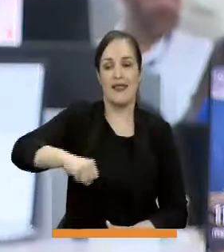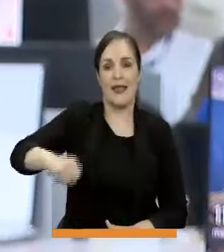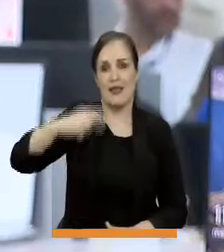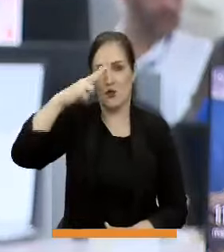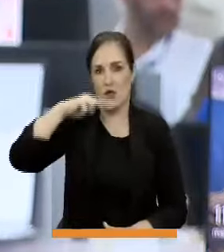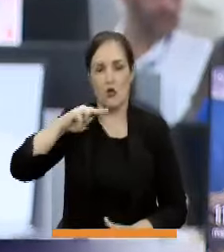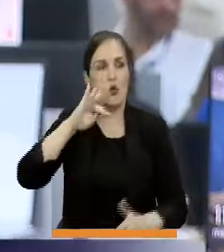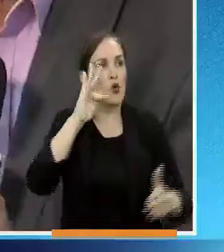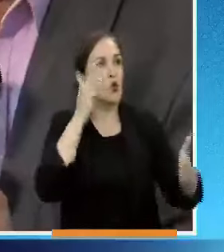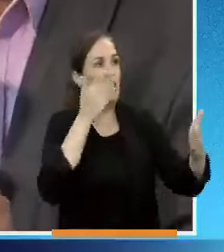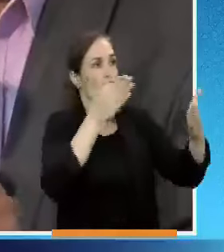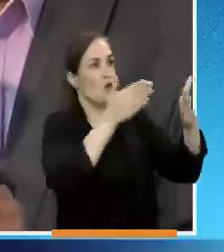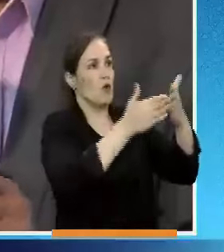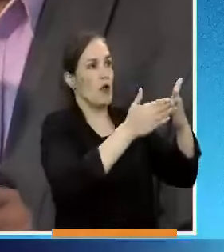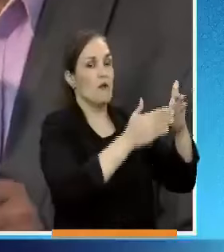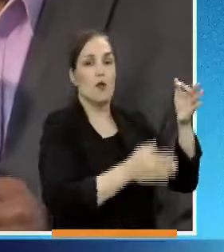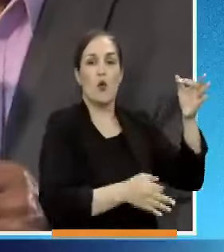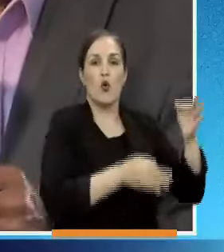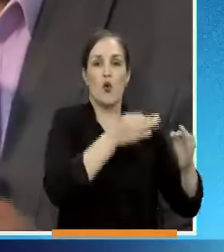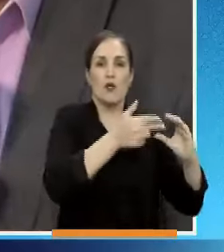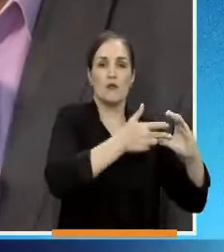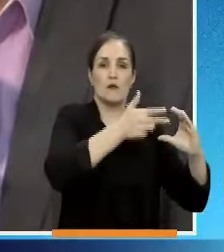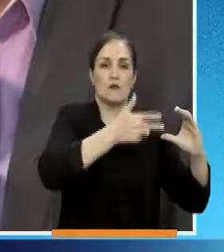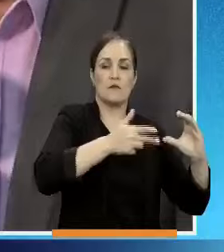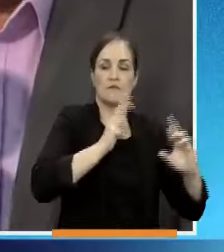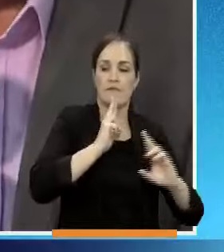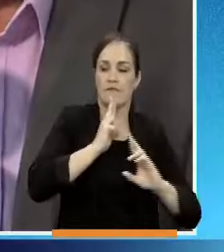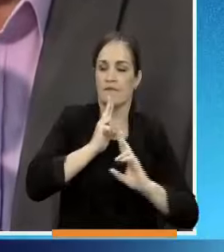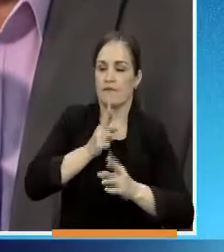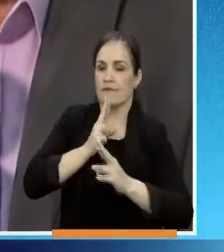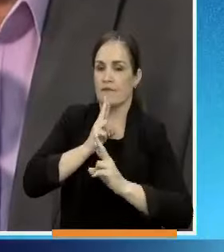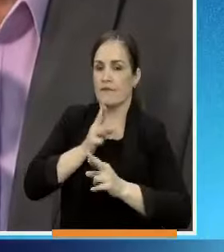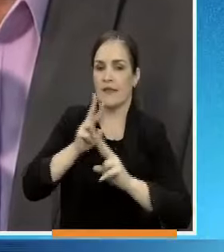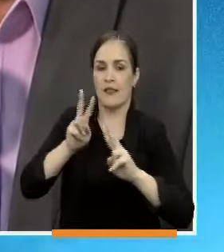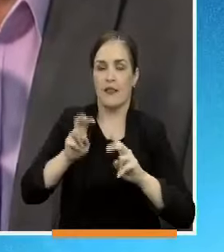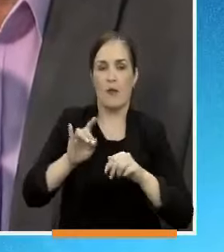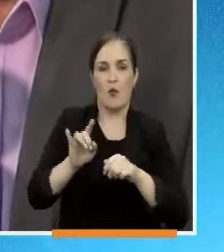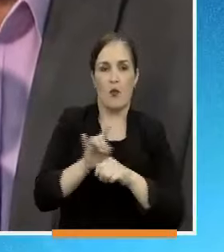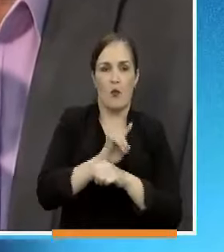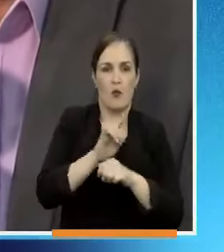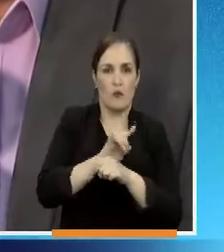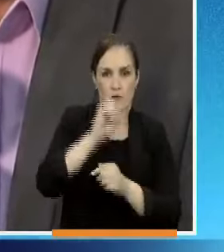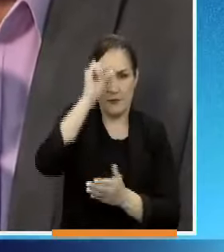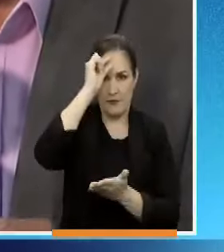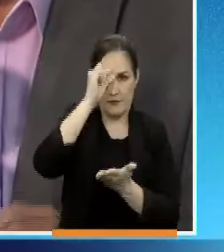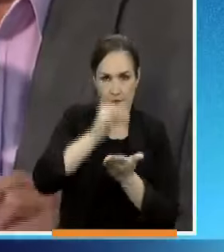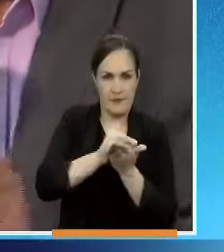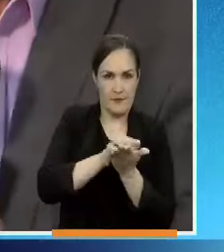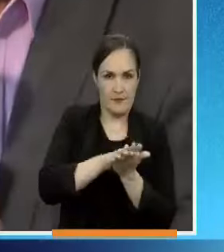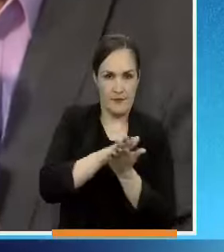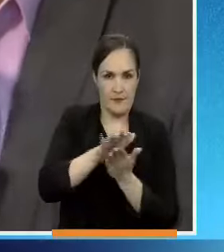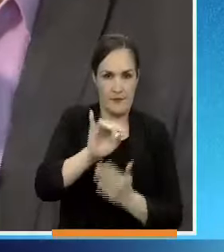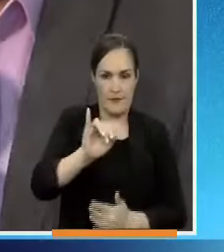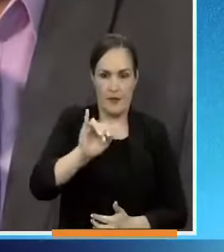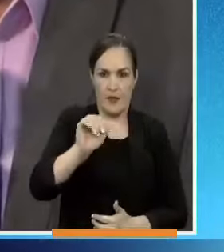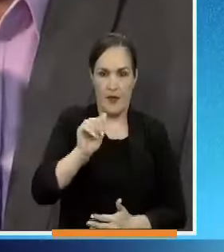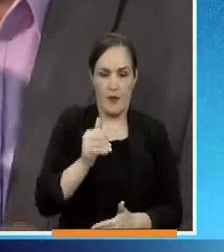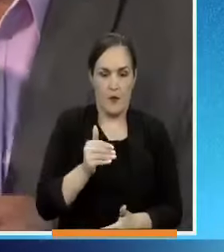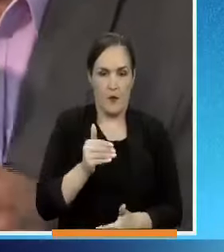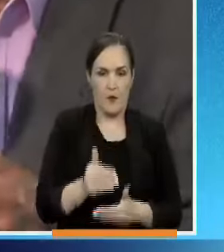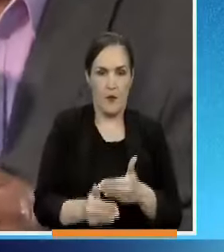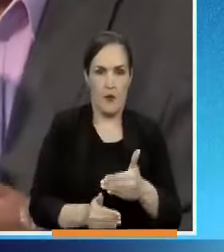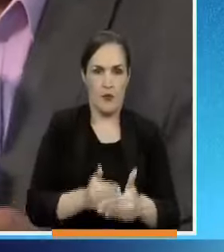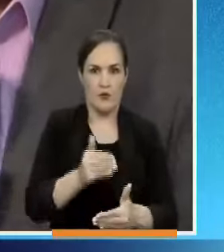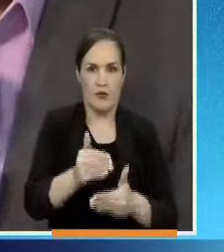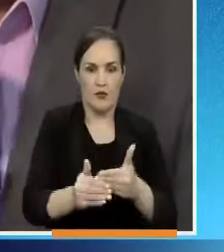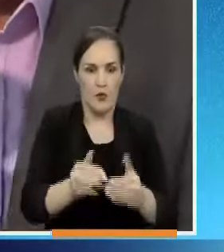Corte Constitucional puso una serie de lineamientos en relación con el uso de la llamada inteligencia artificial en los procesos